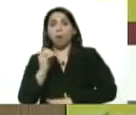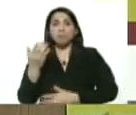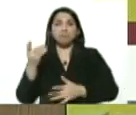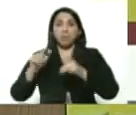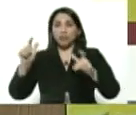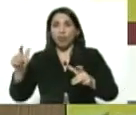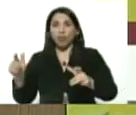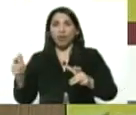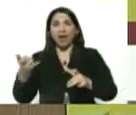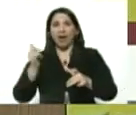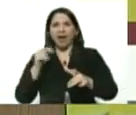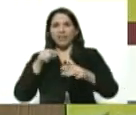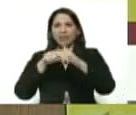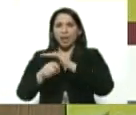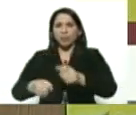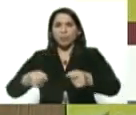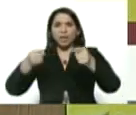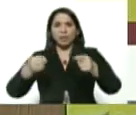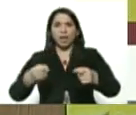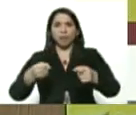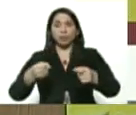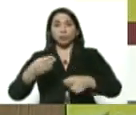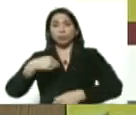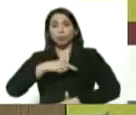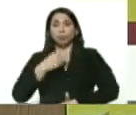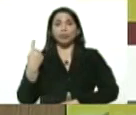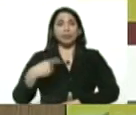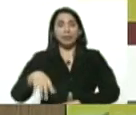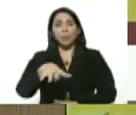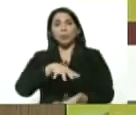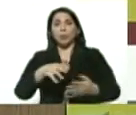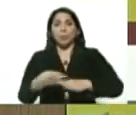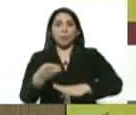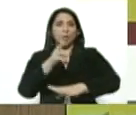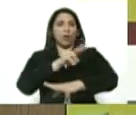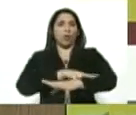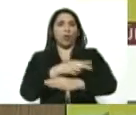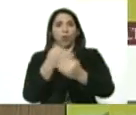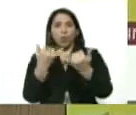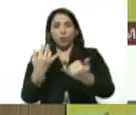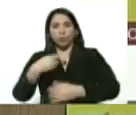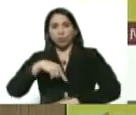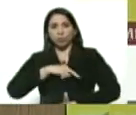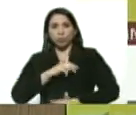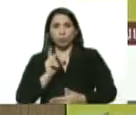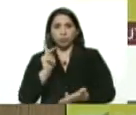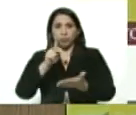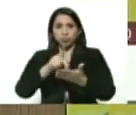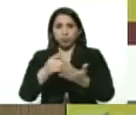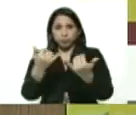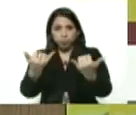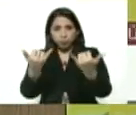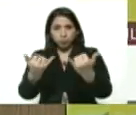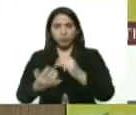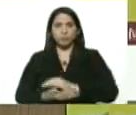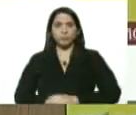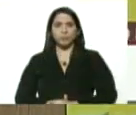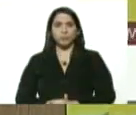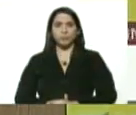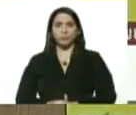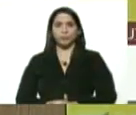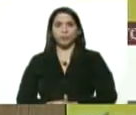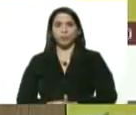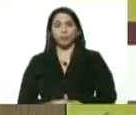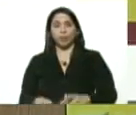ese mercado pues tendríamos un problema muchísimo mayor del que estamos presentando en actuales momentos